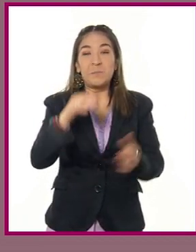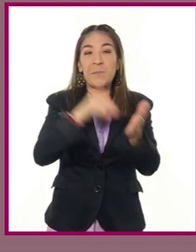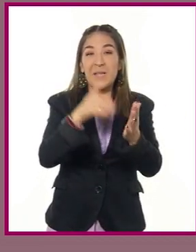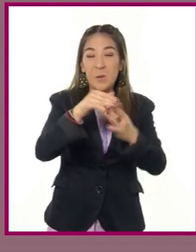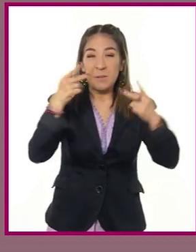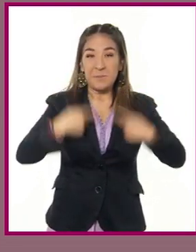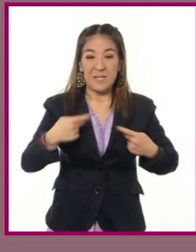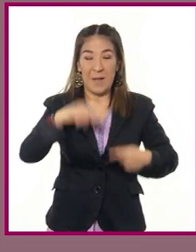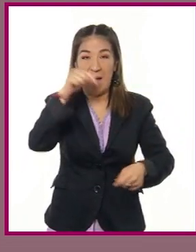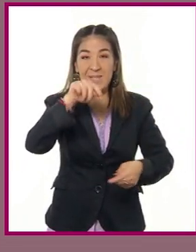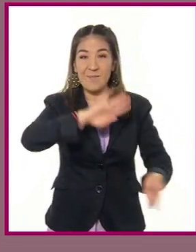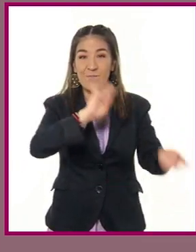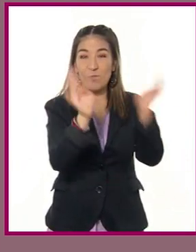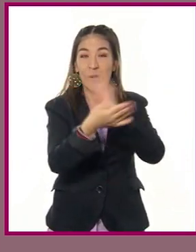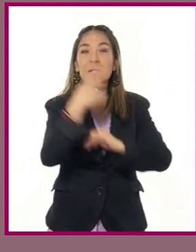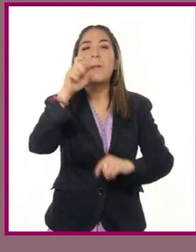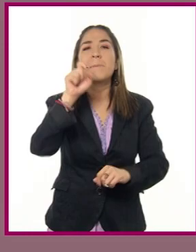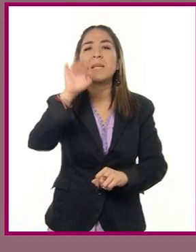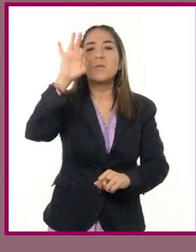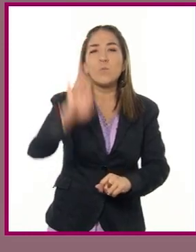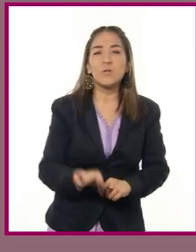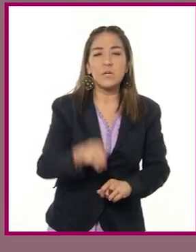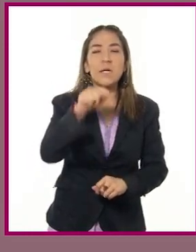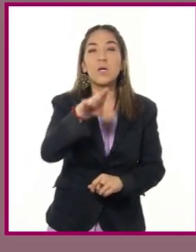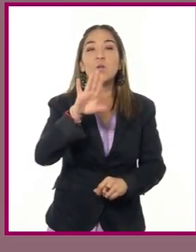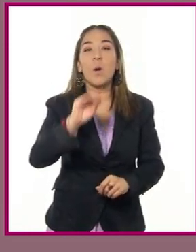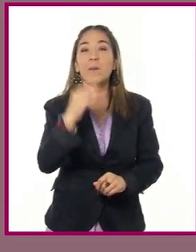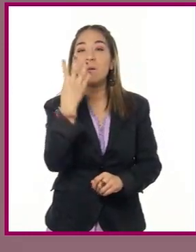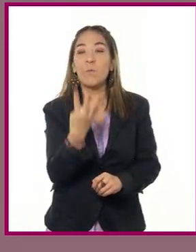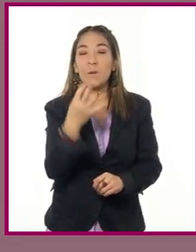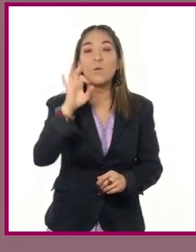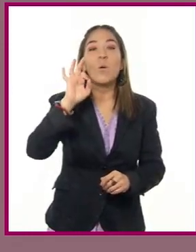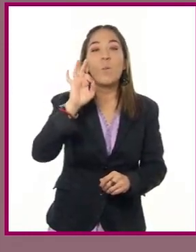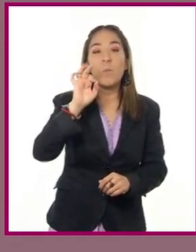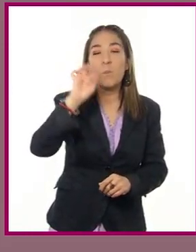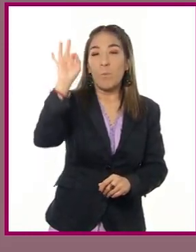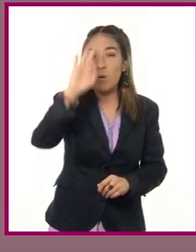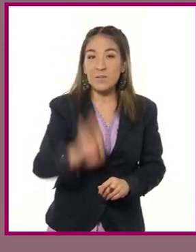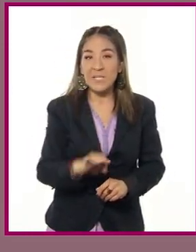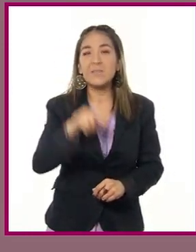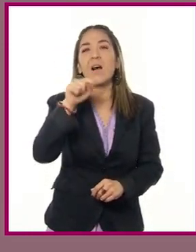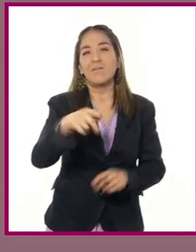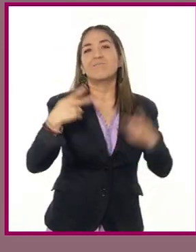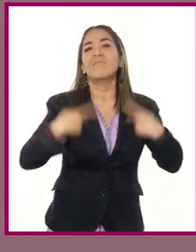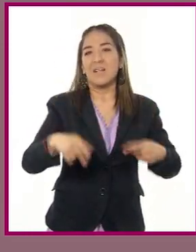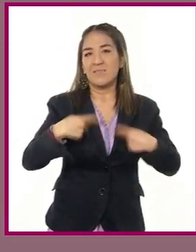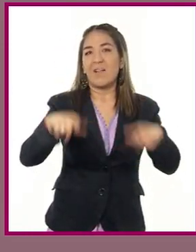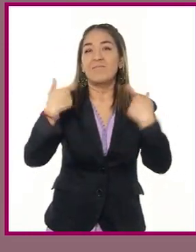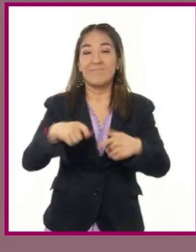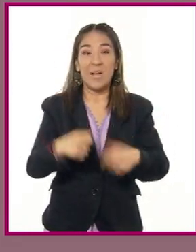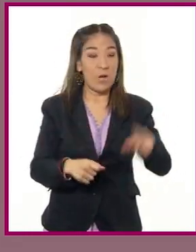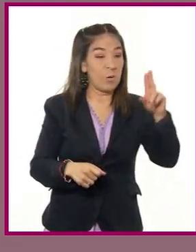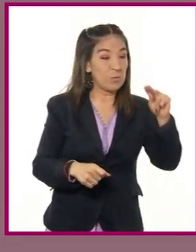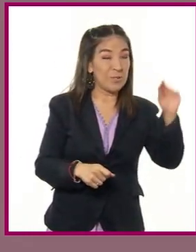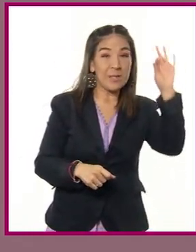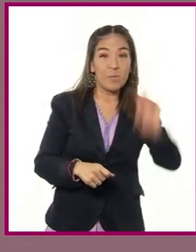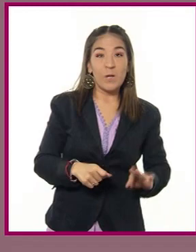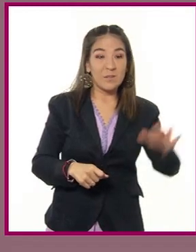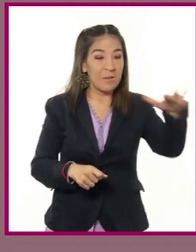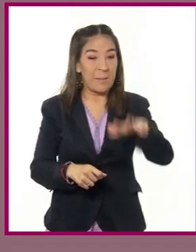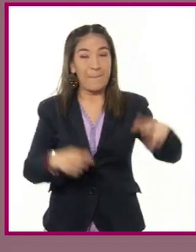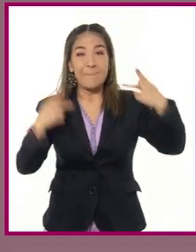mundo, el 20% concentra el 94% de la riqueza, mientras el 80% de la